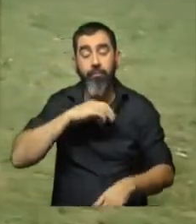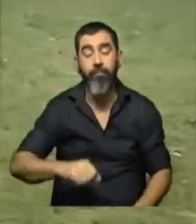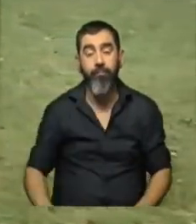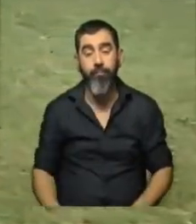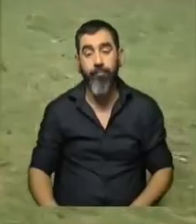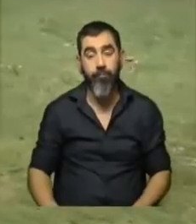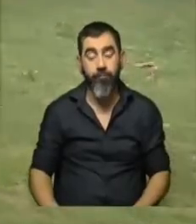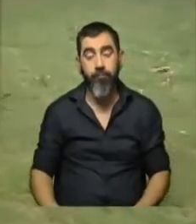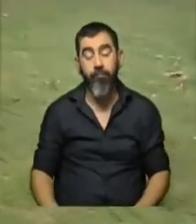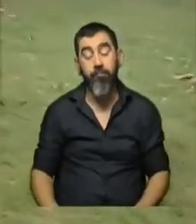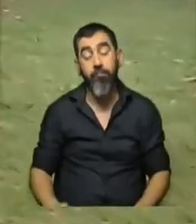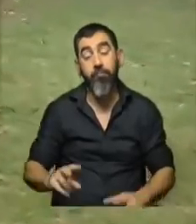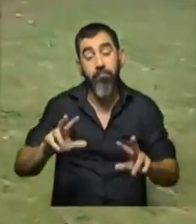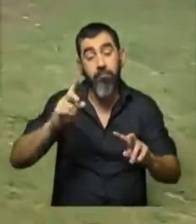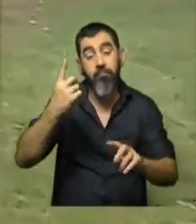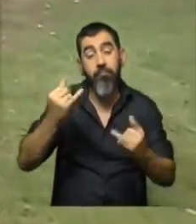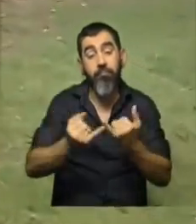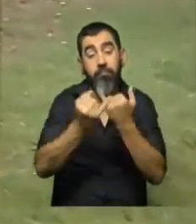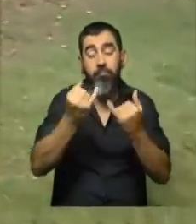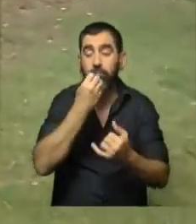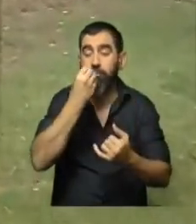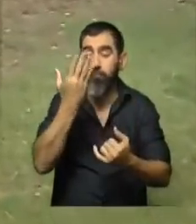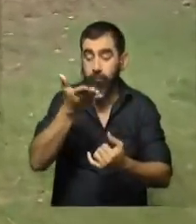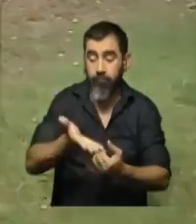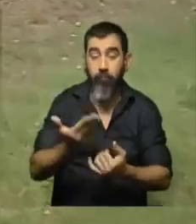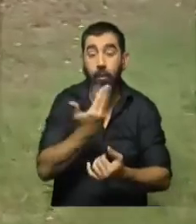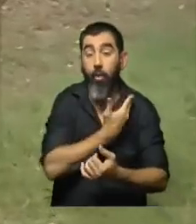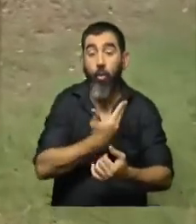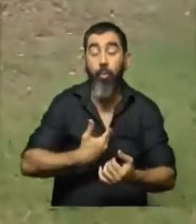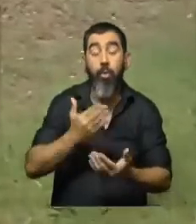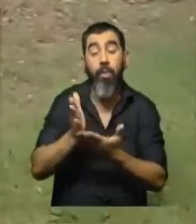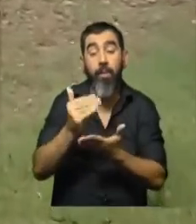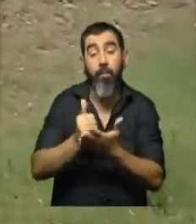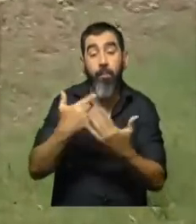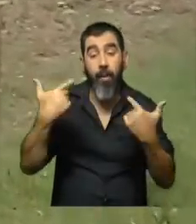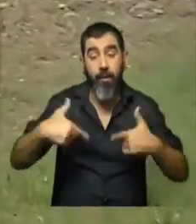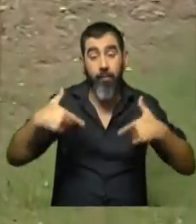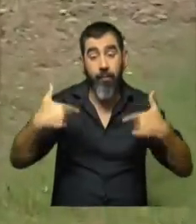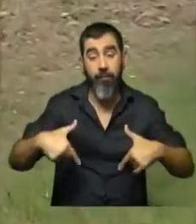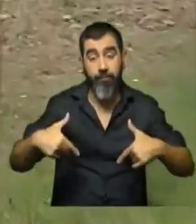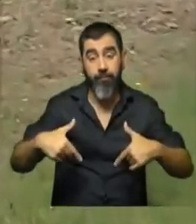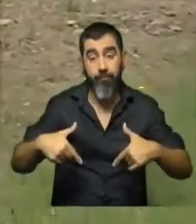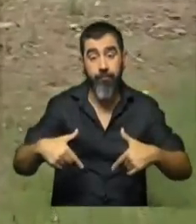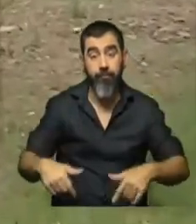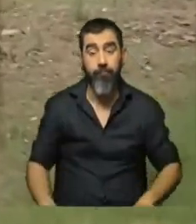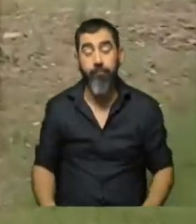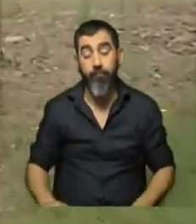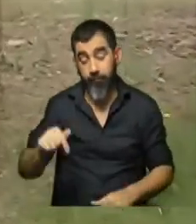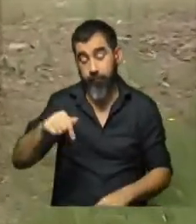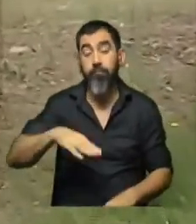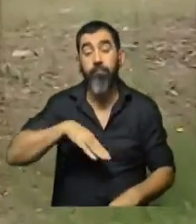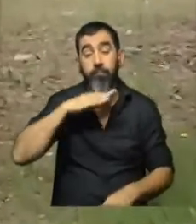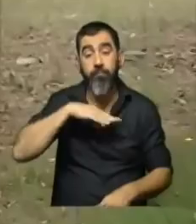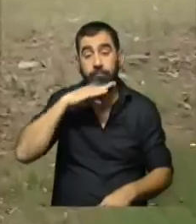bueno, nos parece que es un hecho que es de destacar, que un gobierno departamental, nosotros decimos que en Canelones